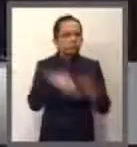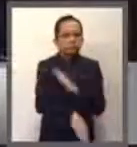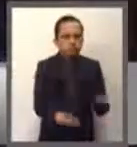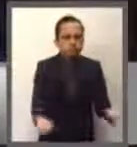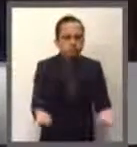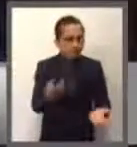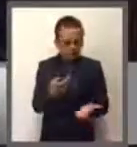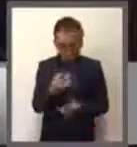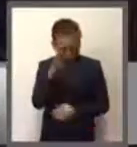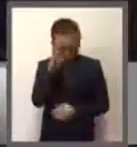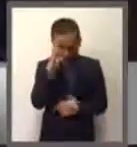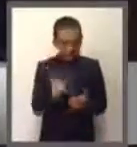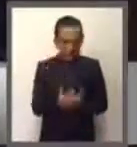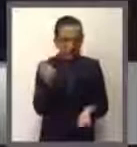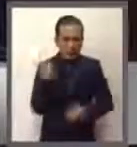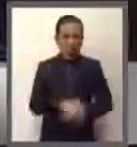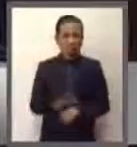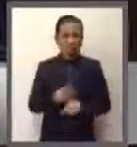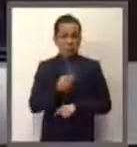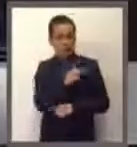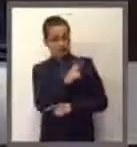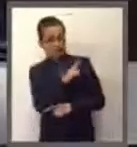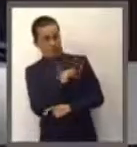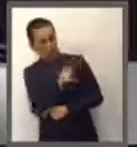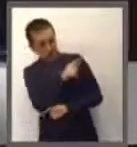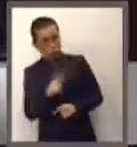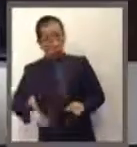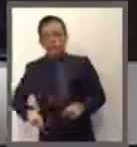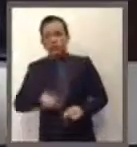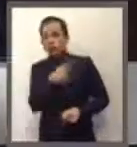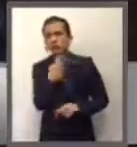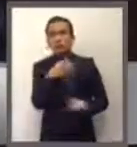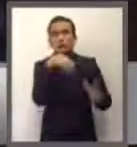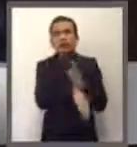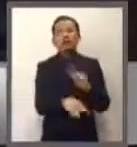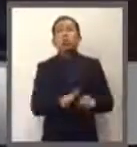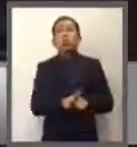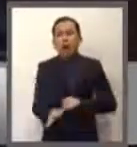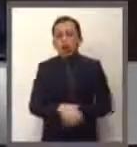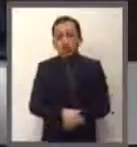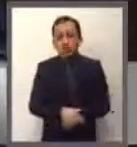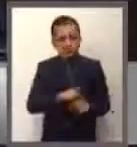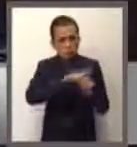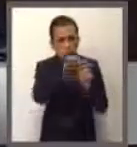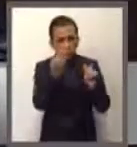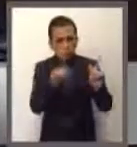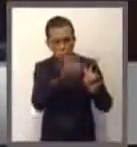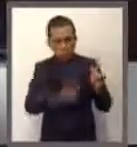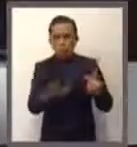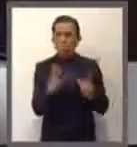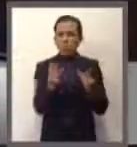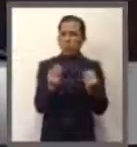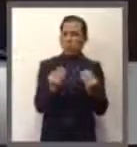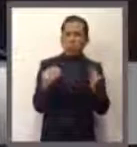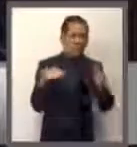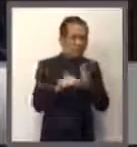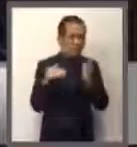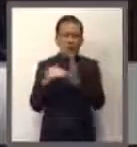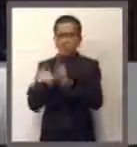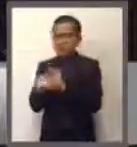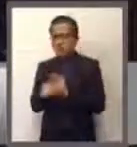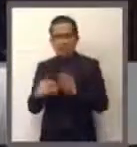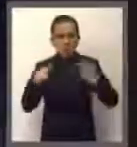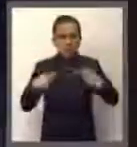peor fracaso del gobierno del PRI son los miles y miles de muertos que siguen existiendo en México porque